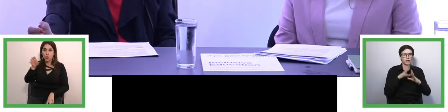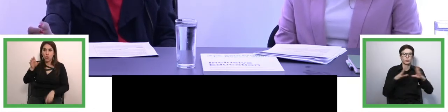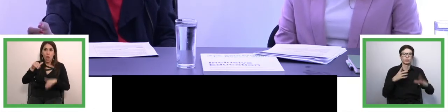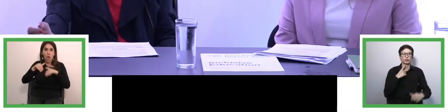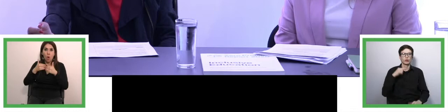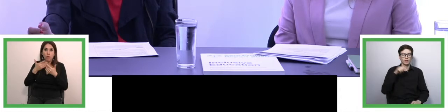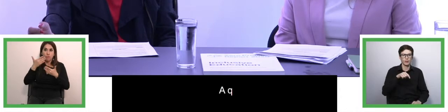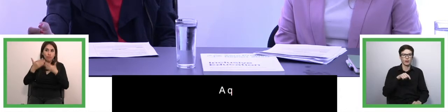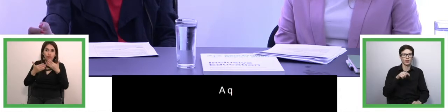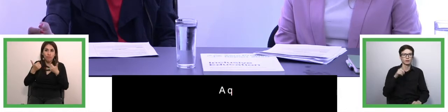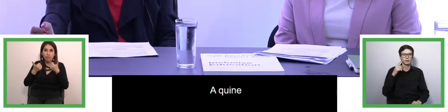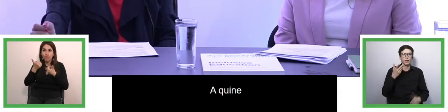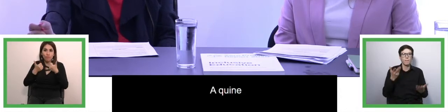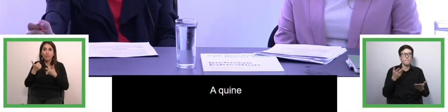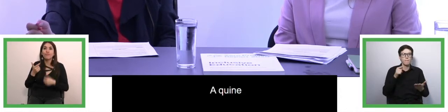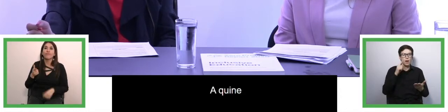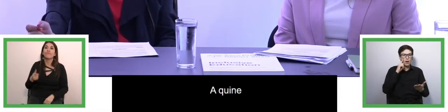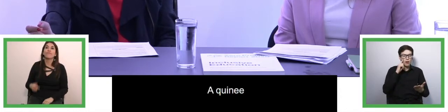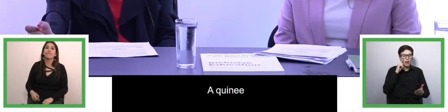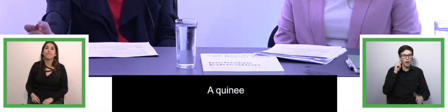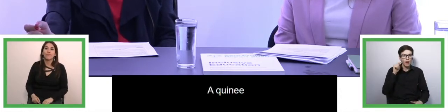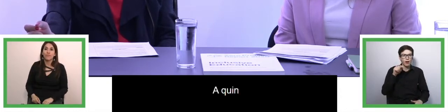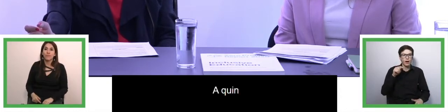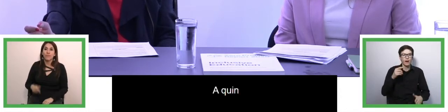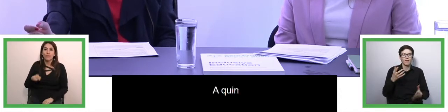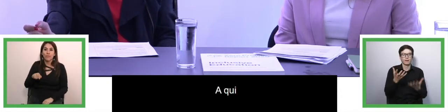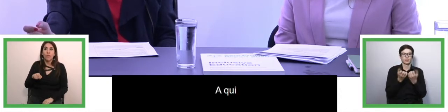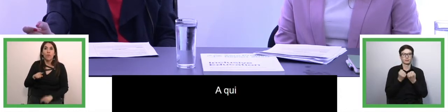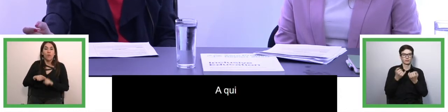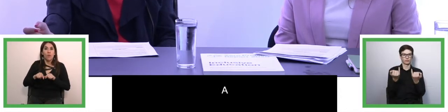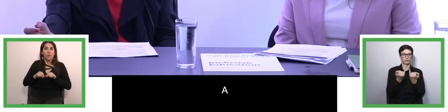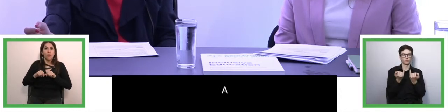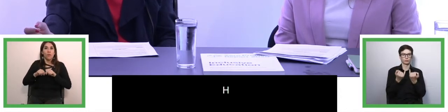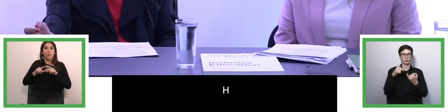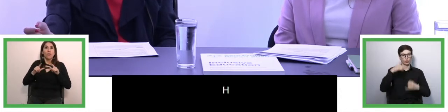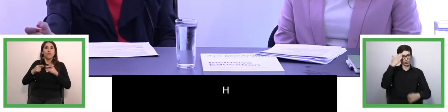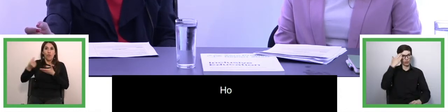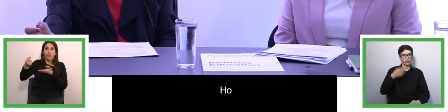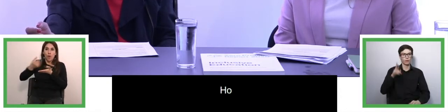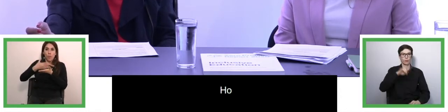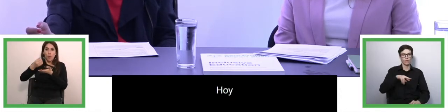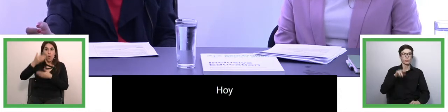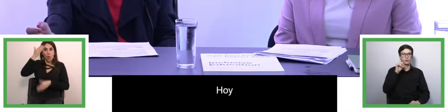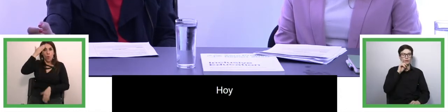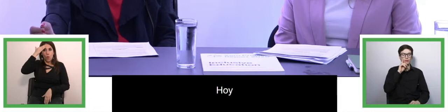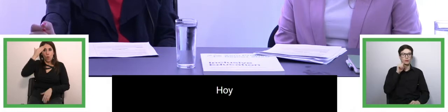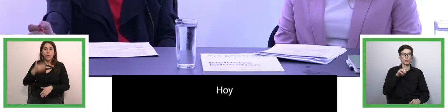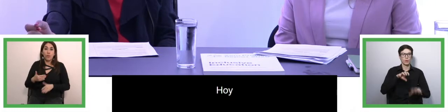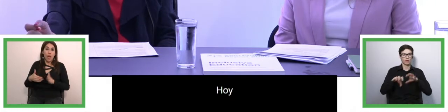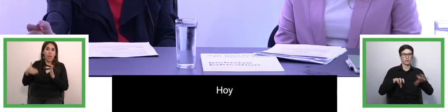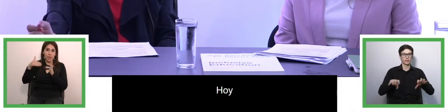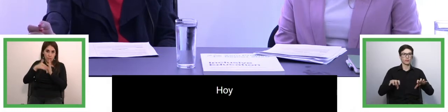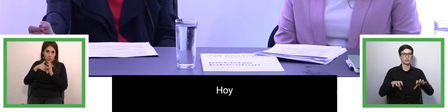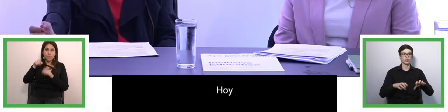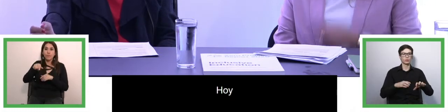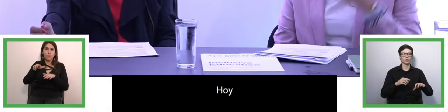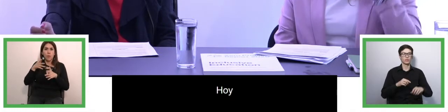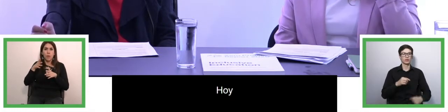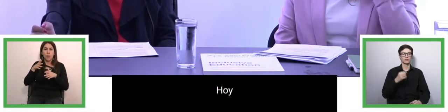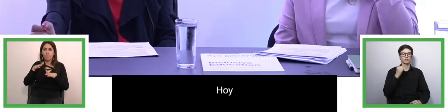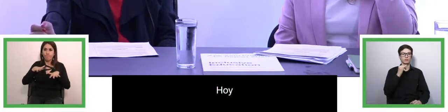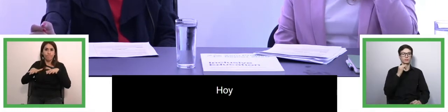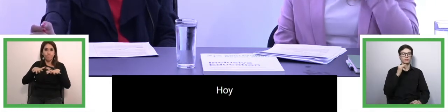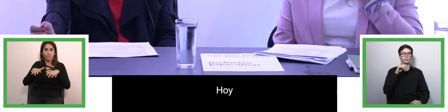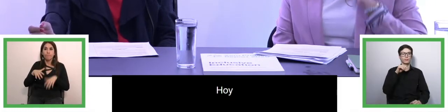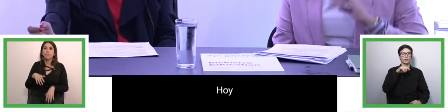desarrollo de esta conferencia. Hoy nuevamente tenemos muchas actividades que estamos seguros serán de su